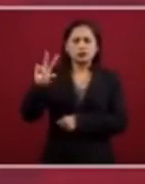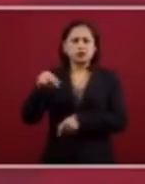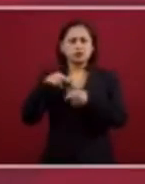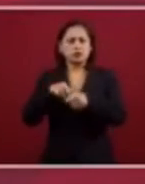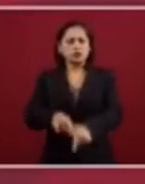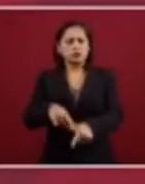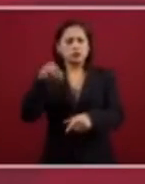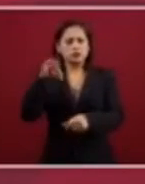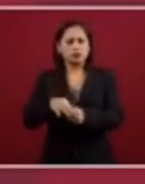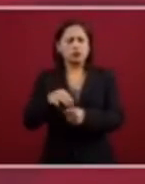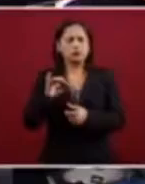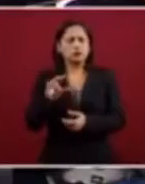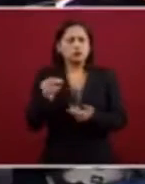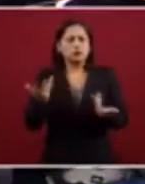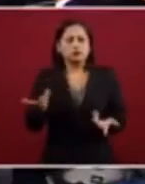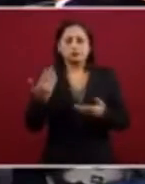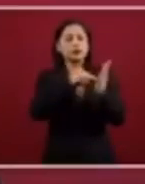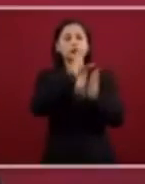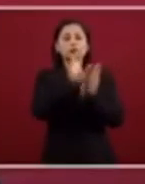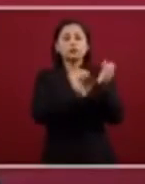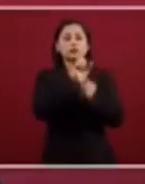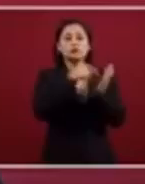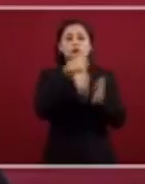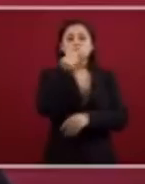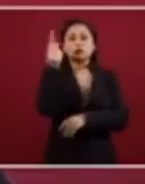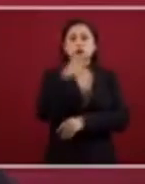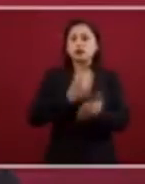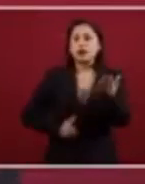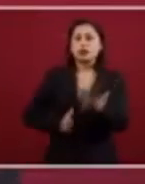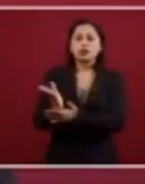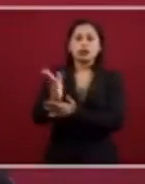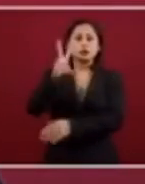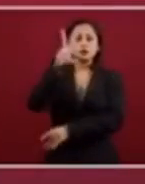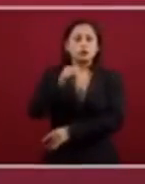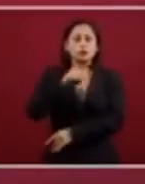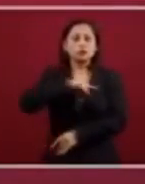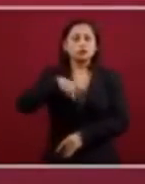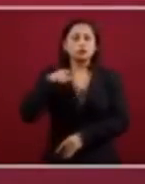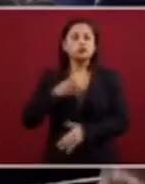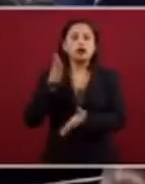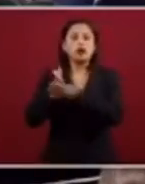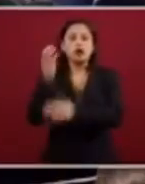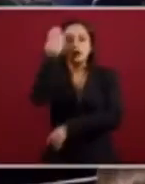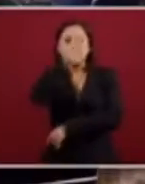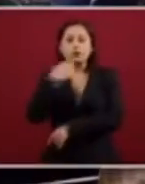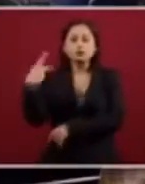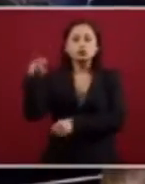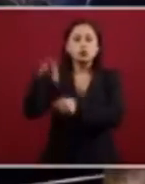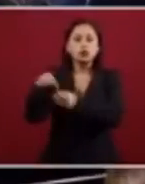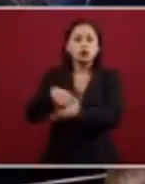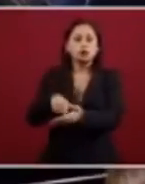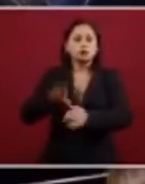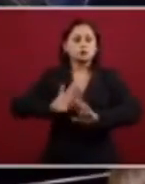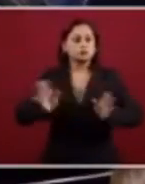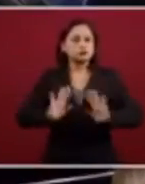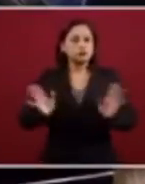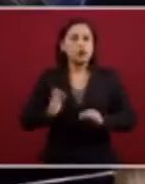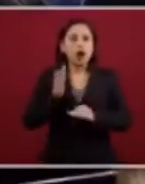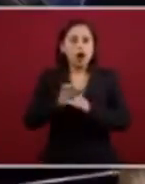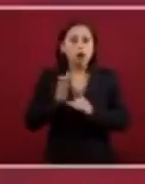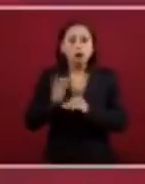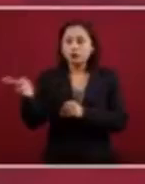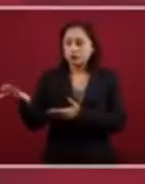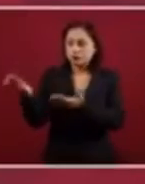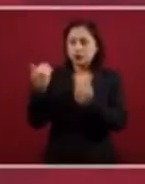sería contradictorio con nuestro principio de no intervención. Nosotros no calificamos elecciones. El derecho de asilo no es calificar a Evo